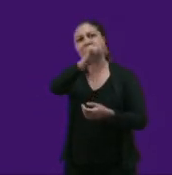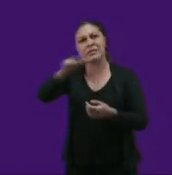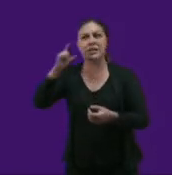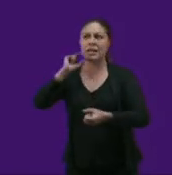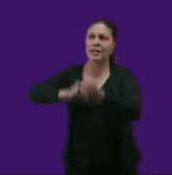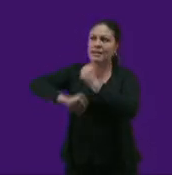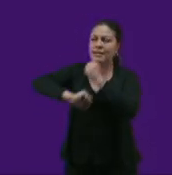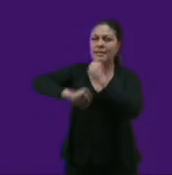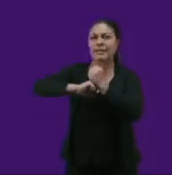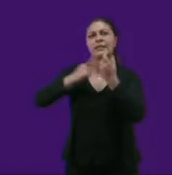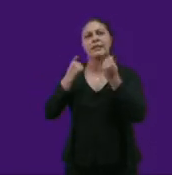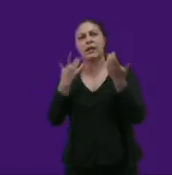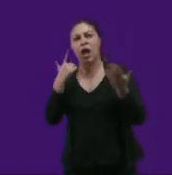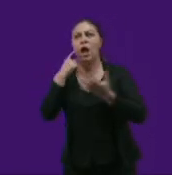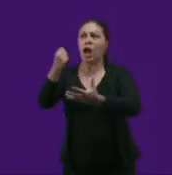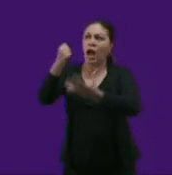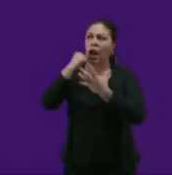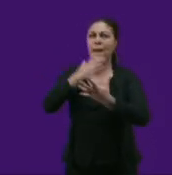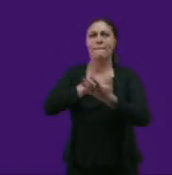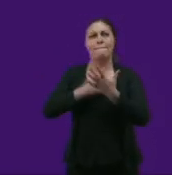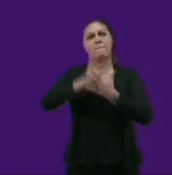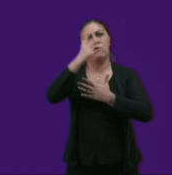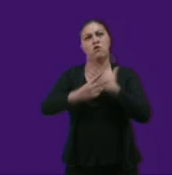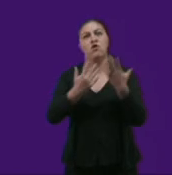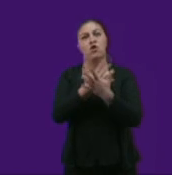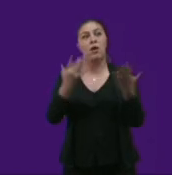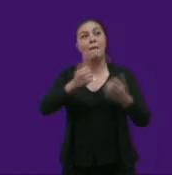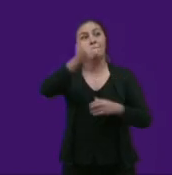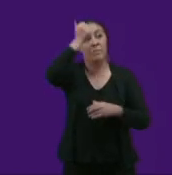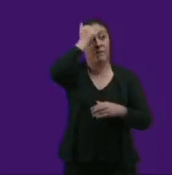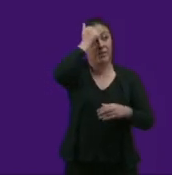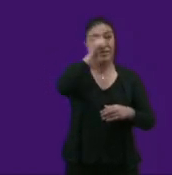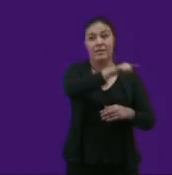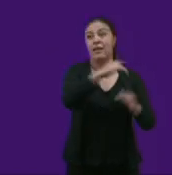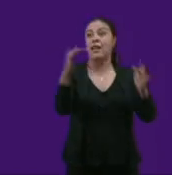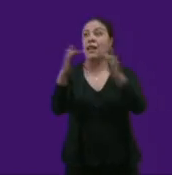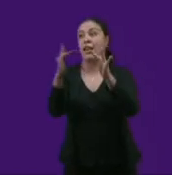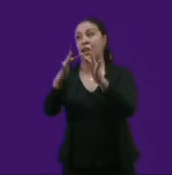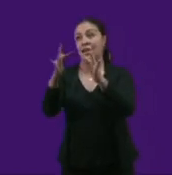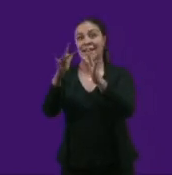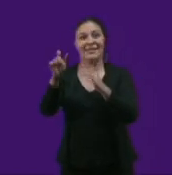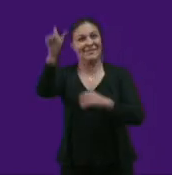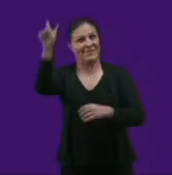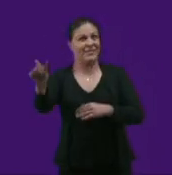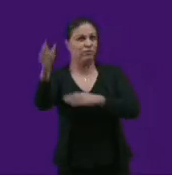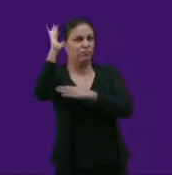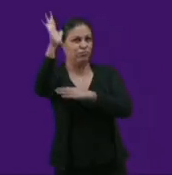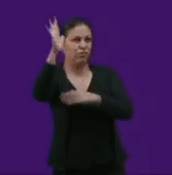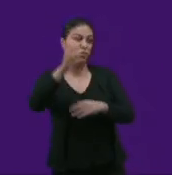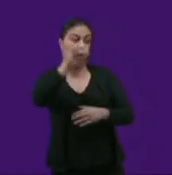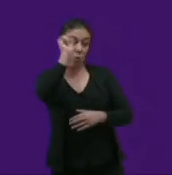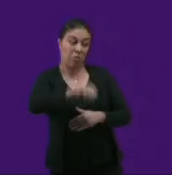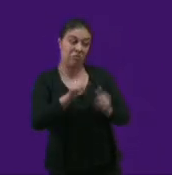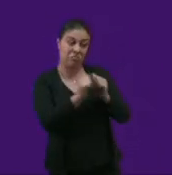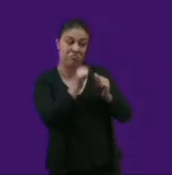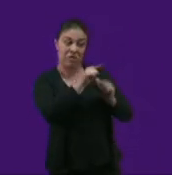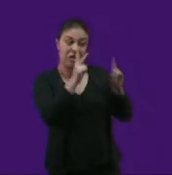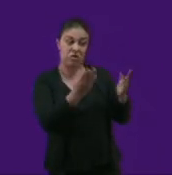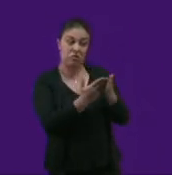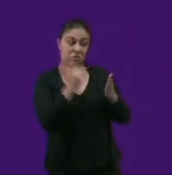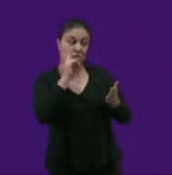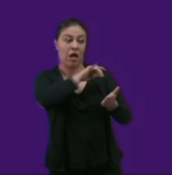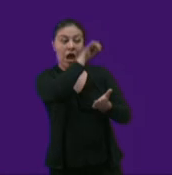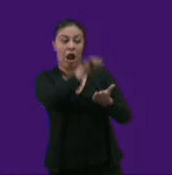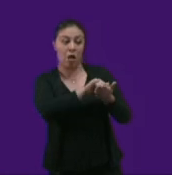capital en mi proyecto, y el profesor le comentó que yo lo iba a llevar al aeropuerto después de la clase y que yo estaba